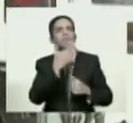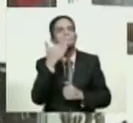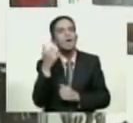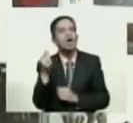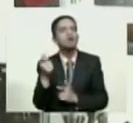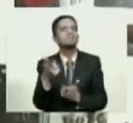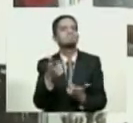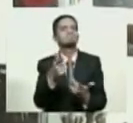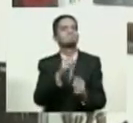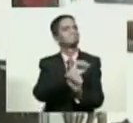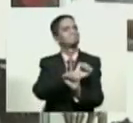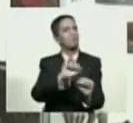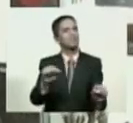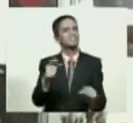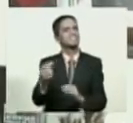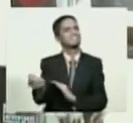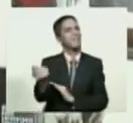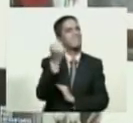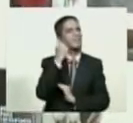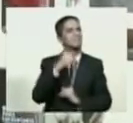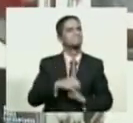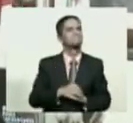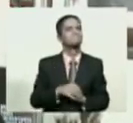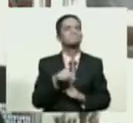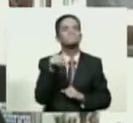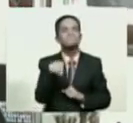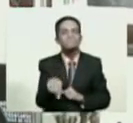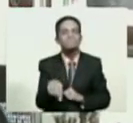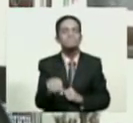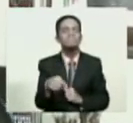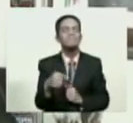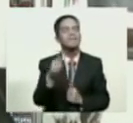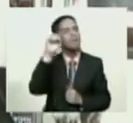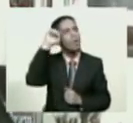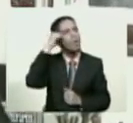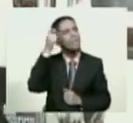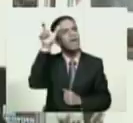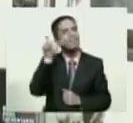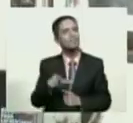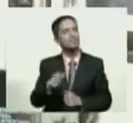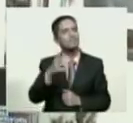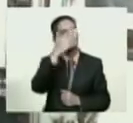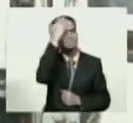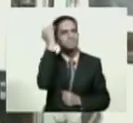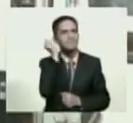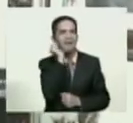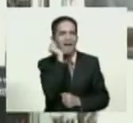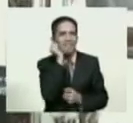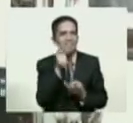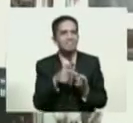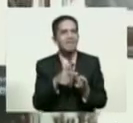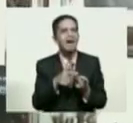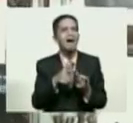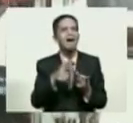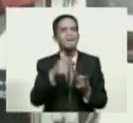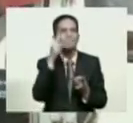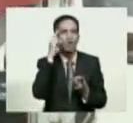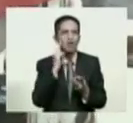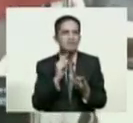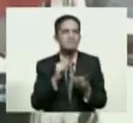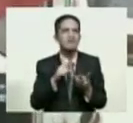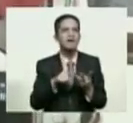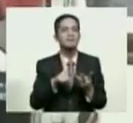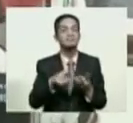invencibles. Recojamos el llamado de Libertador Simón Bolívar, el llamado de Francisco de Miranda, de José Martí.